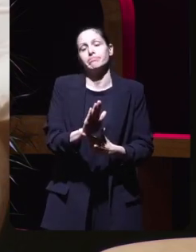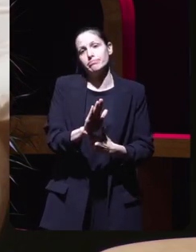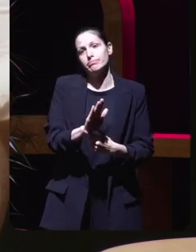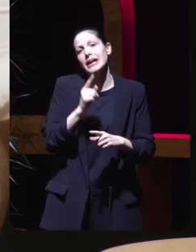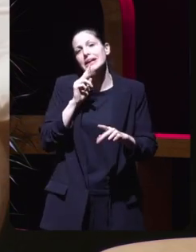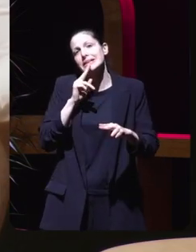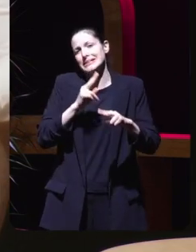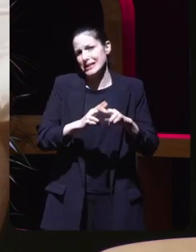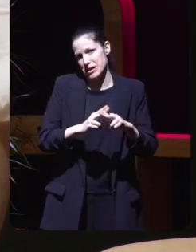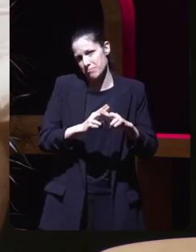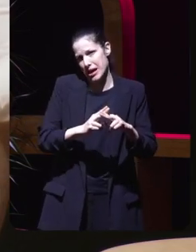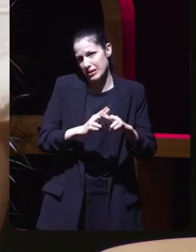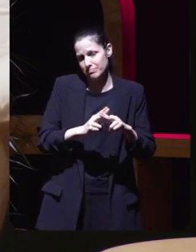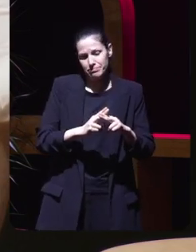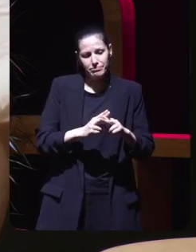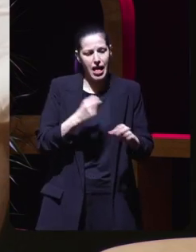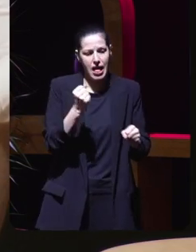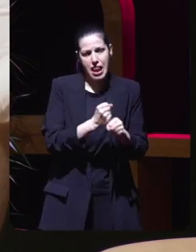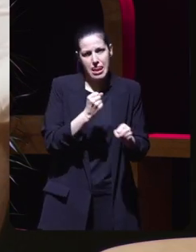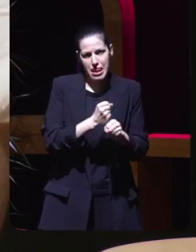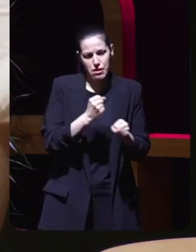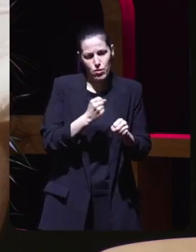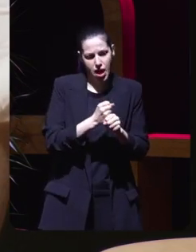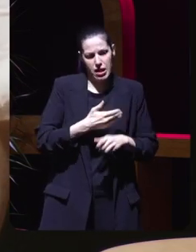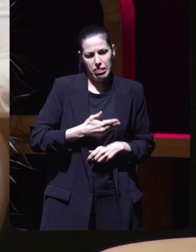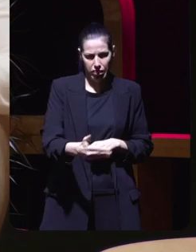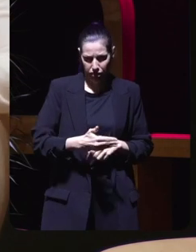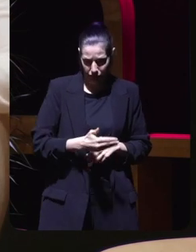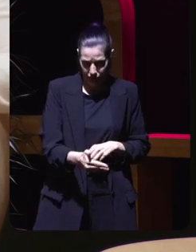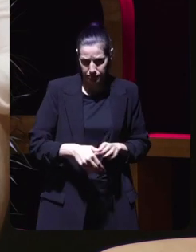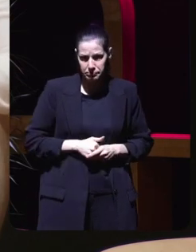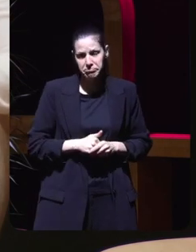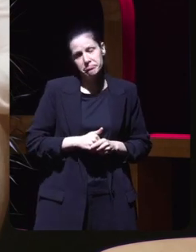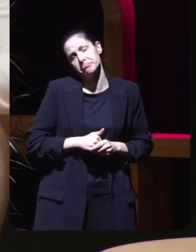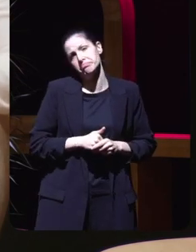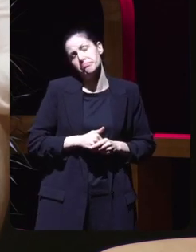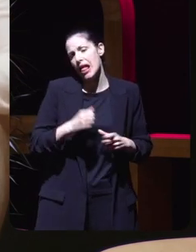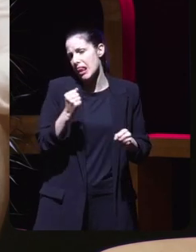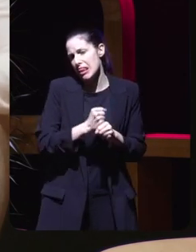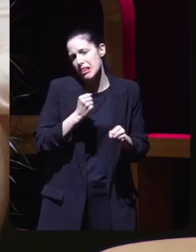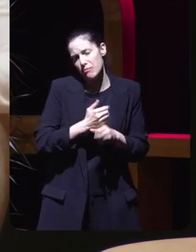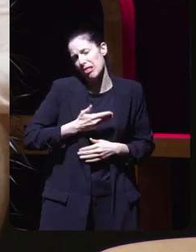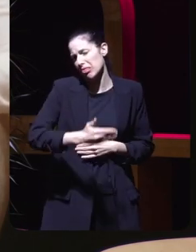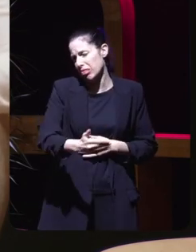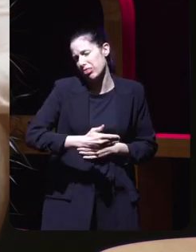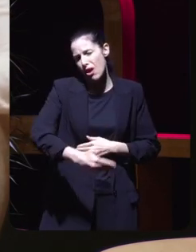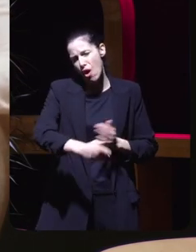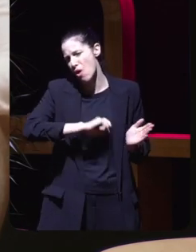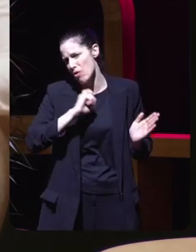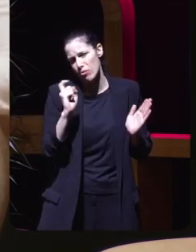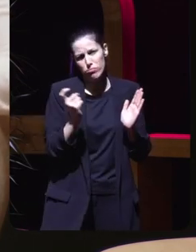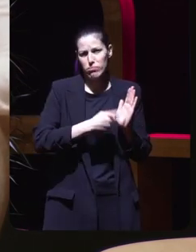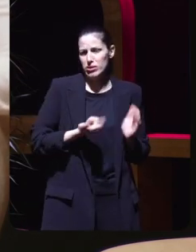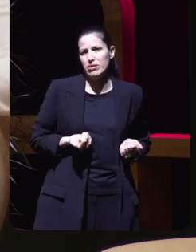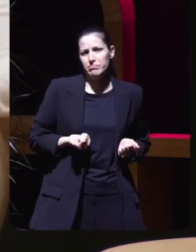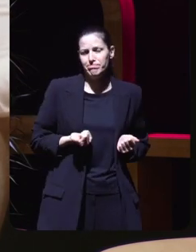de precariedad de laboral eso creo que tenemos clarísimo todas de todos no y en ser haciendo precariedad de laboral total y absoluta no somos